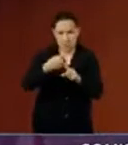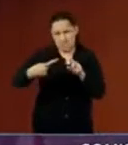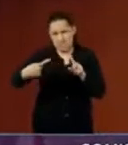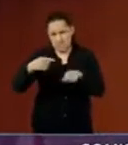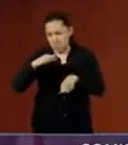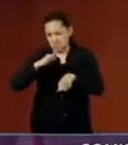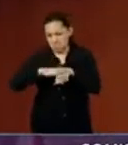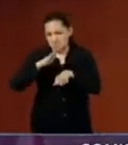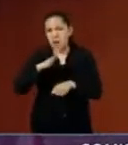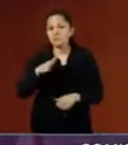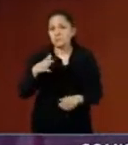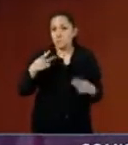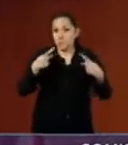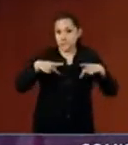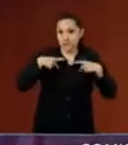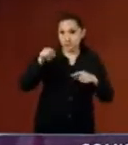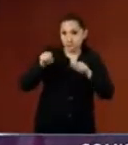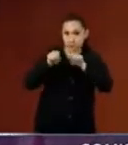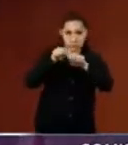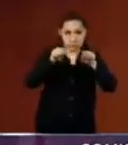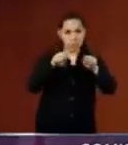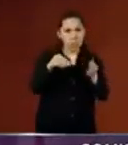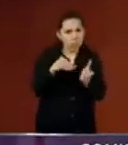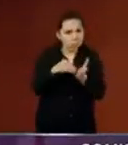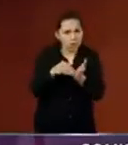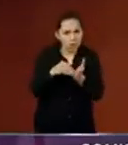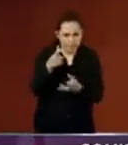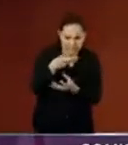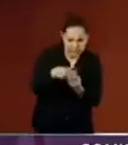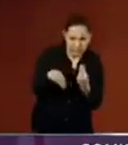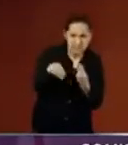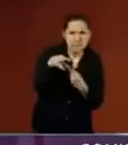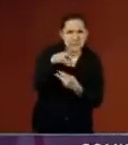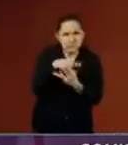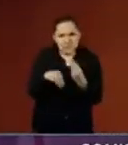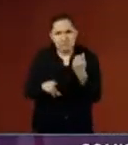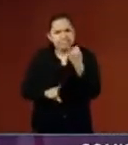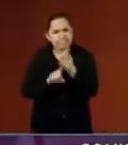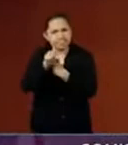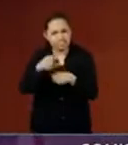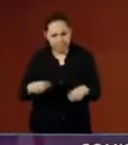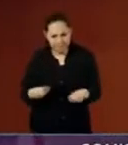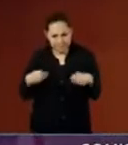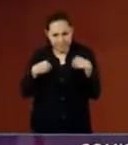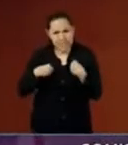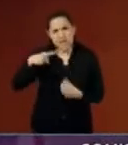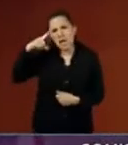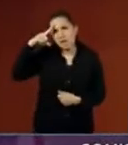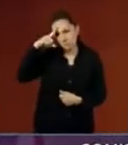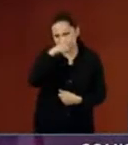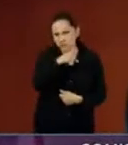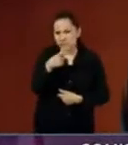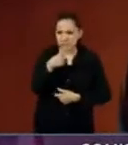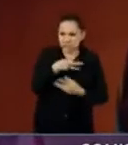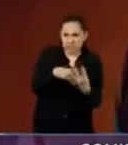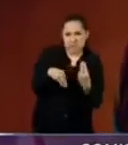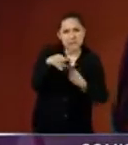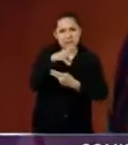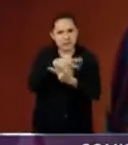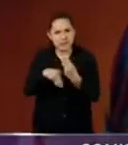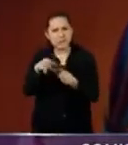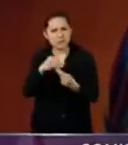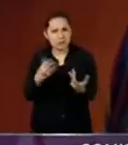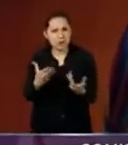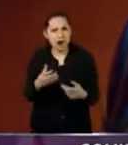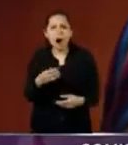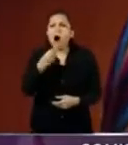a las mexicanas y a los mexicanos. Si bien hay esperanza, gracias a los avances en la implementación de vacunas